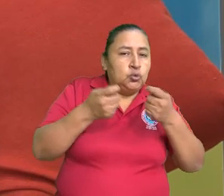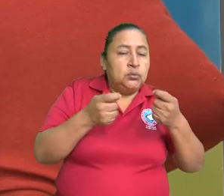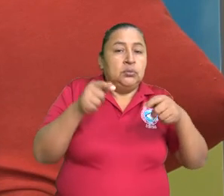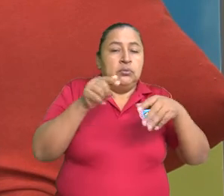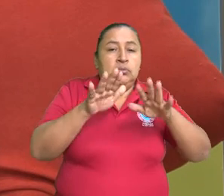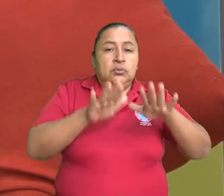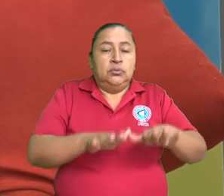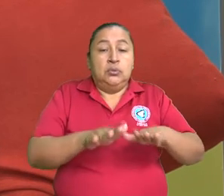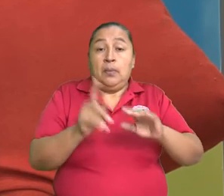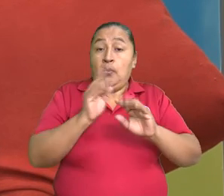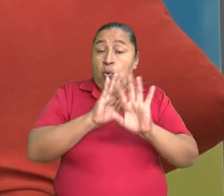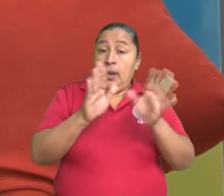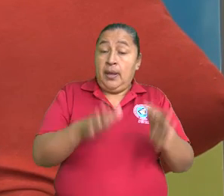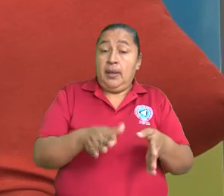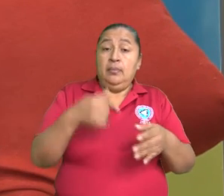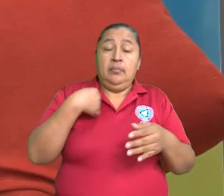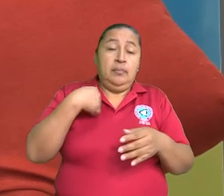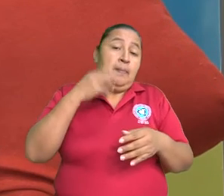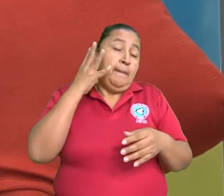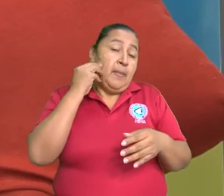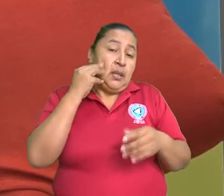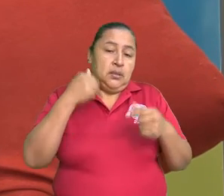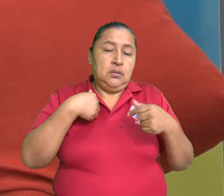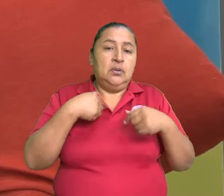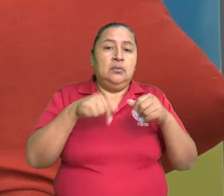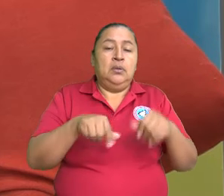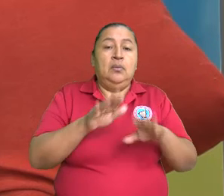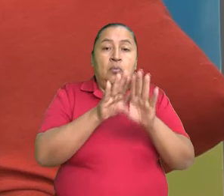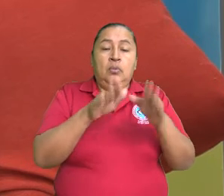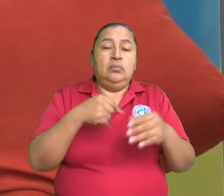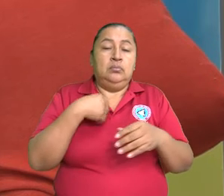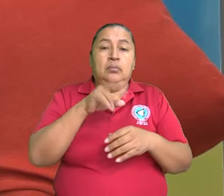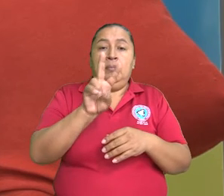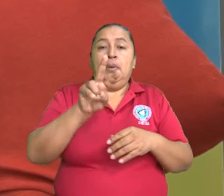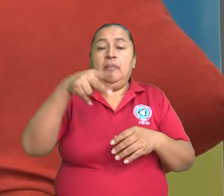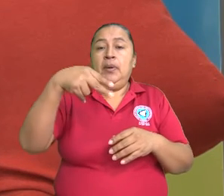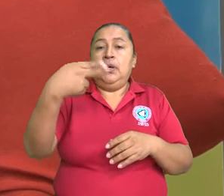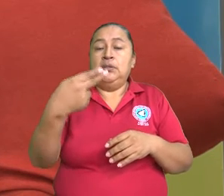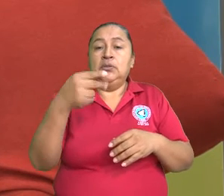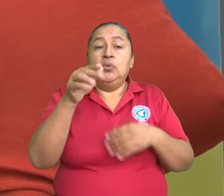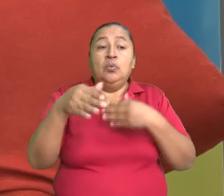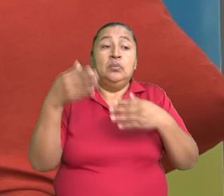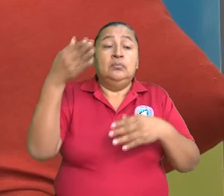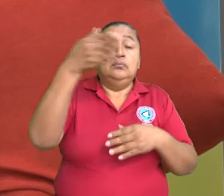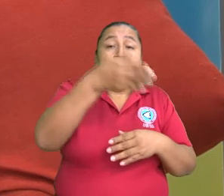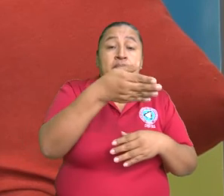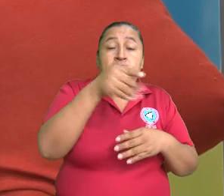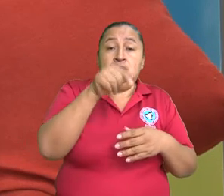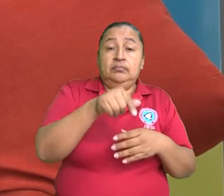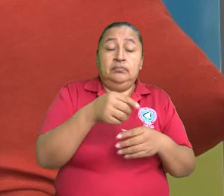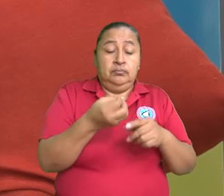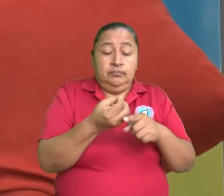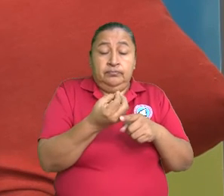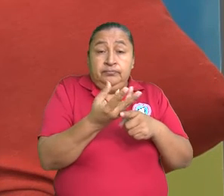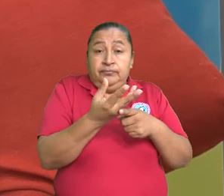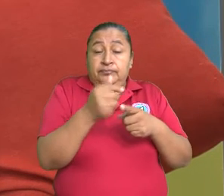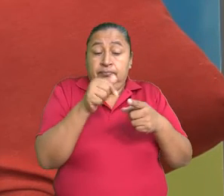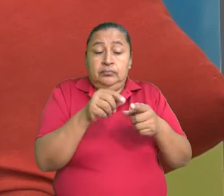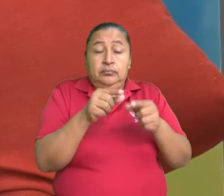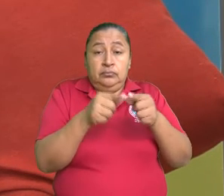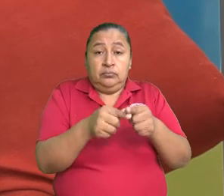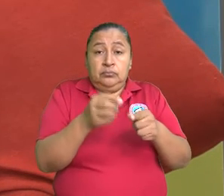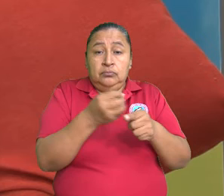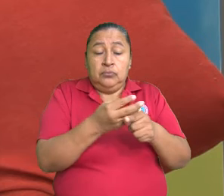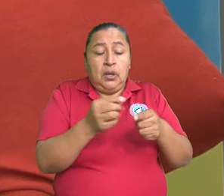duermen. Por ejemplo, en las mujeres, que es mi experiencia, nos detectamos el virus del papiloma humano o llegan con las verrugas genitales,